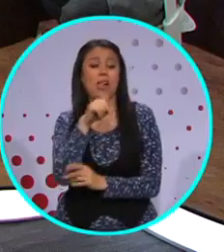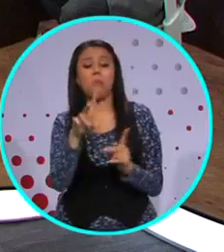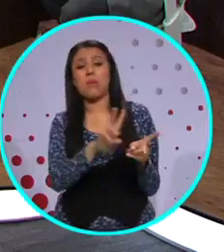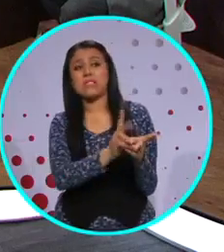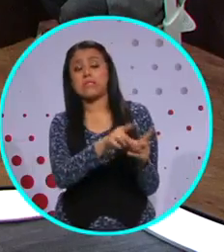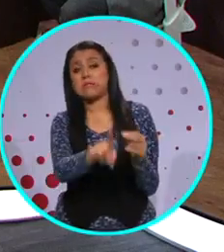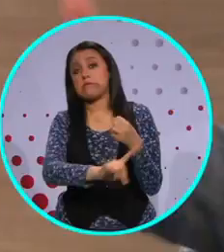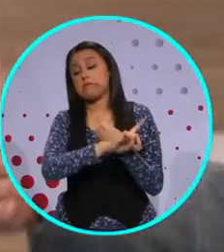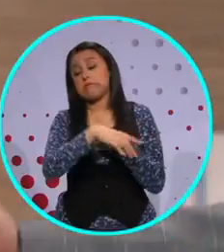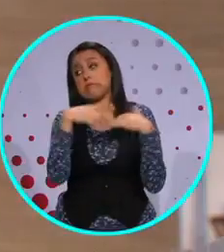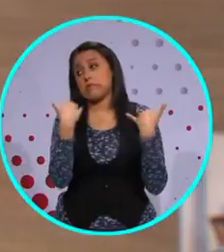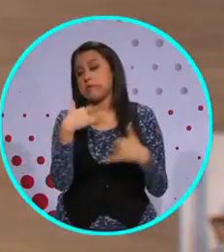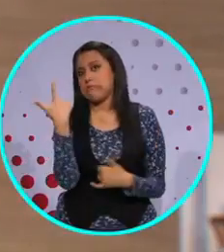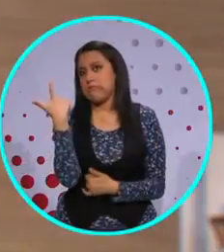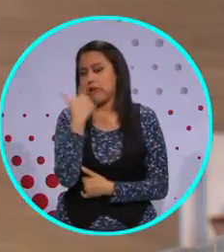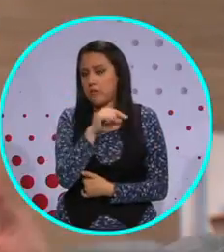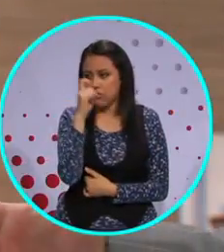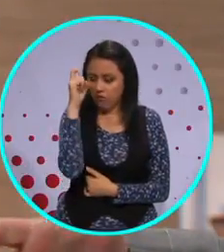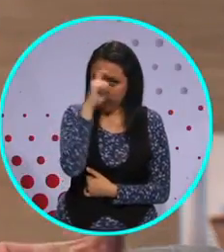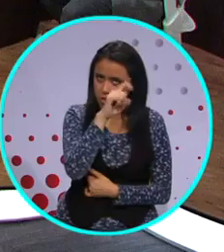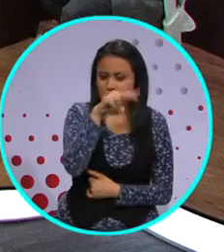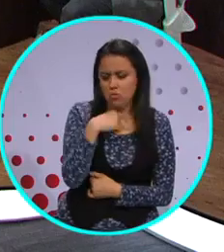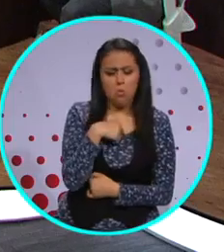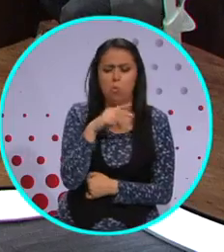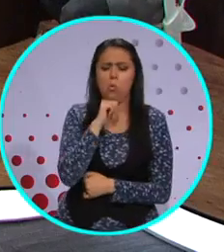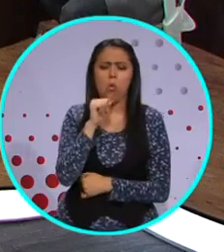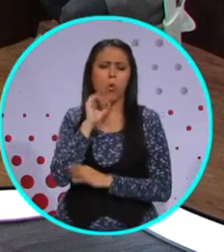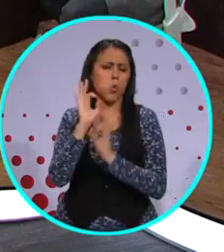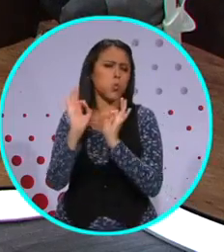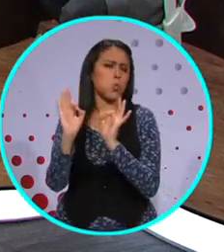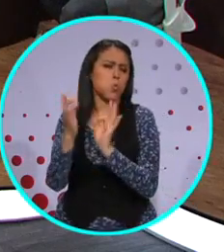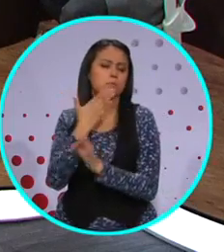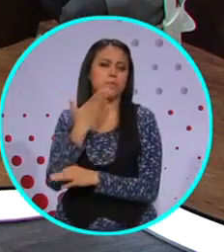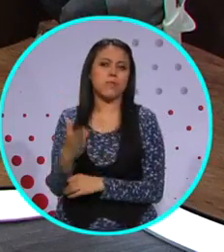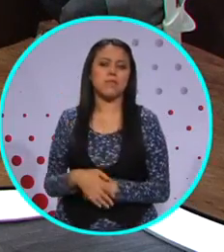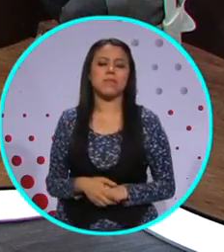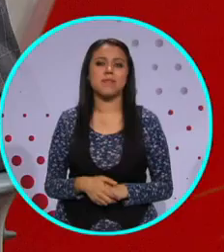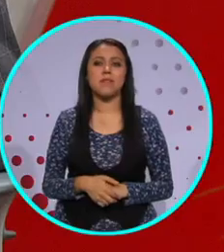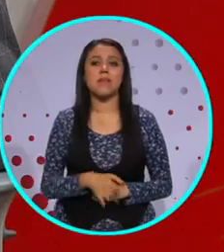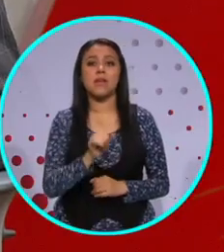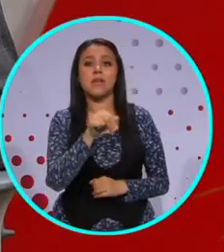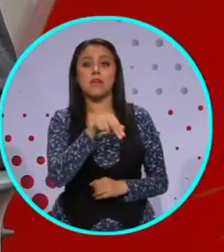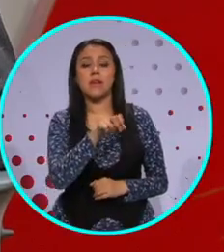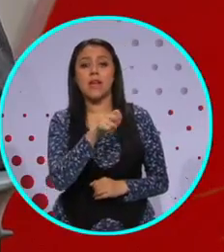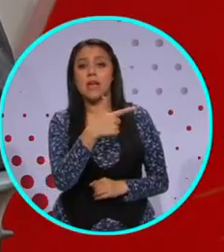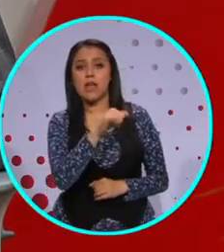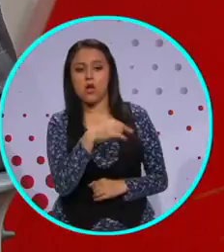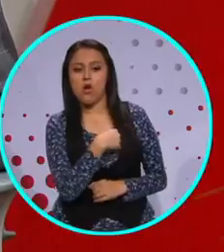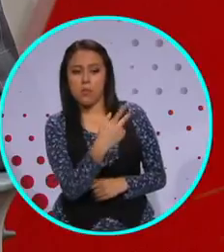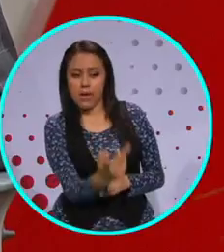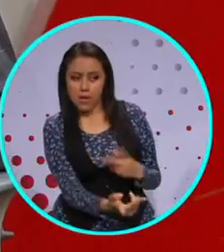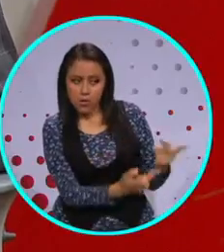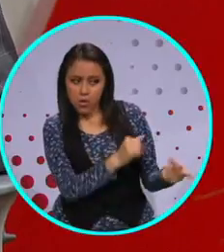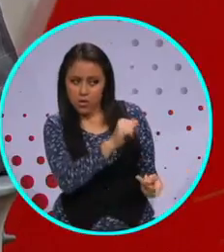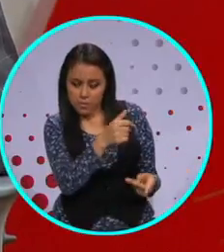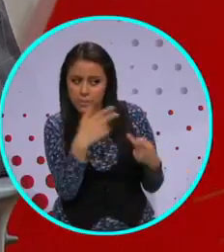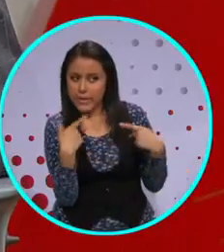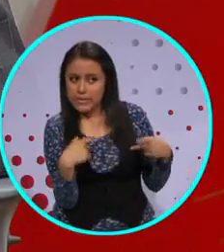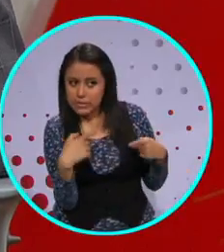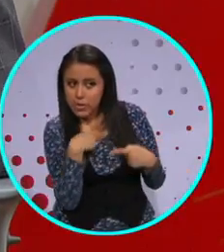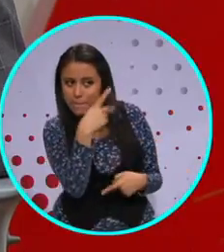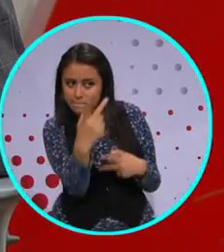entonces cuando nosotros preguntamos distinto a la encuesta del inegi vemos que la gente cuando ponemos en tercera persona y nos vamos